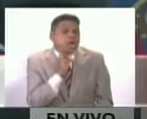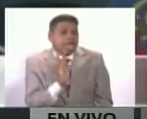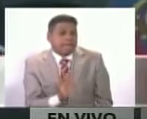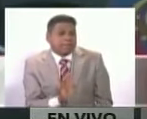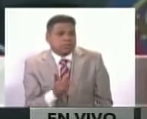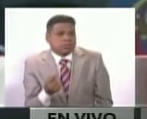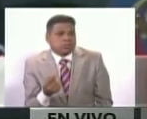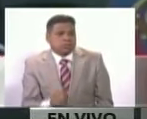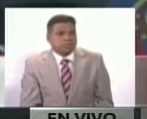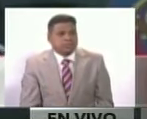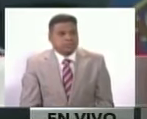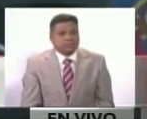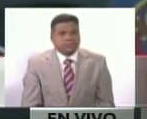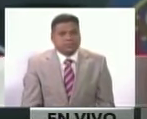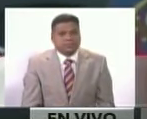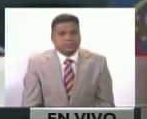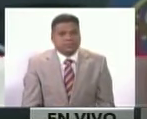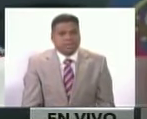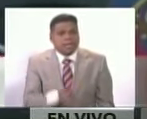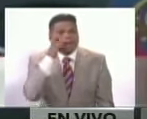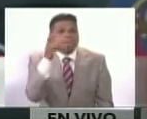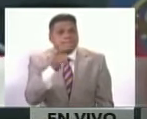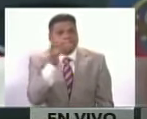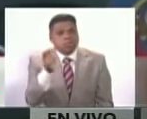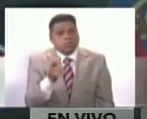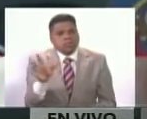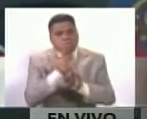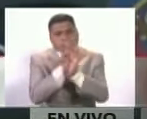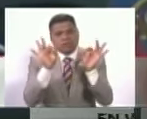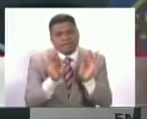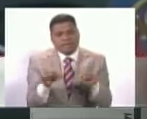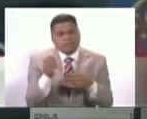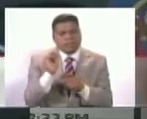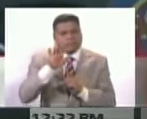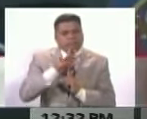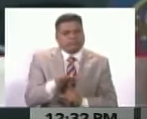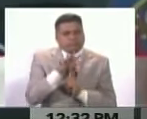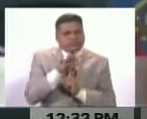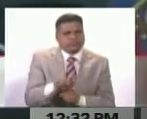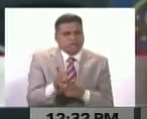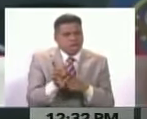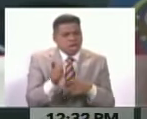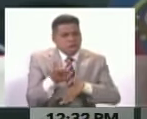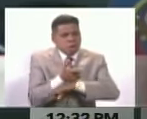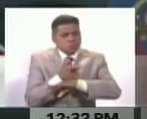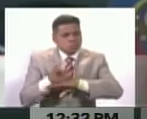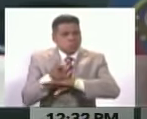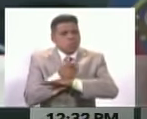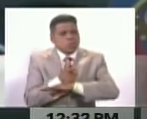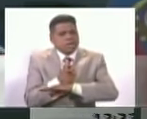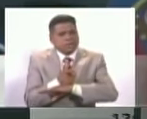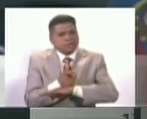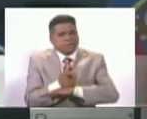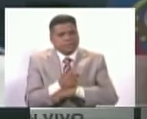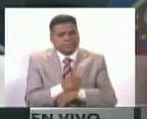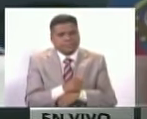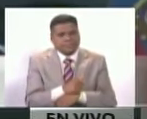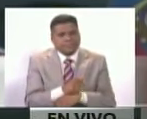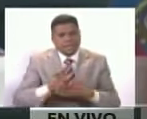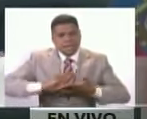insisto, de facto, buscan imponerse sobre la gobernanza regional y acabar con